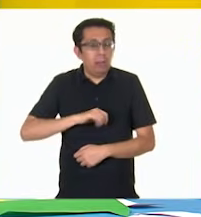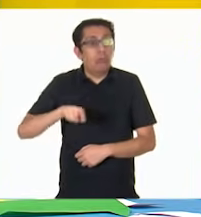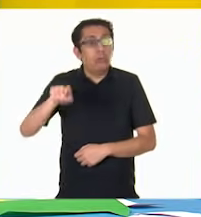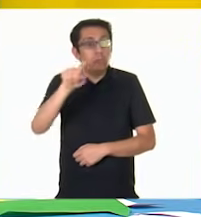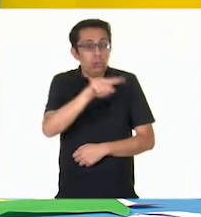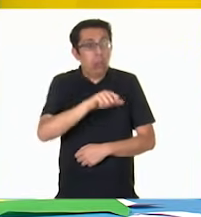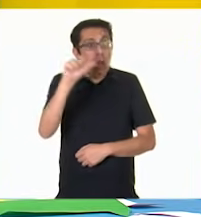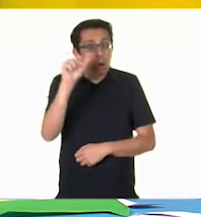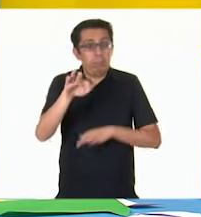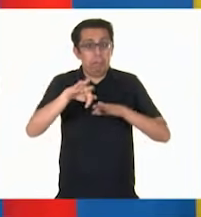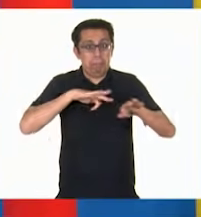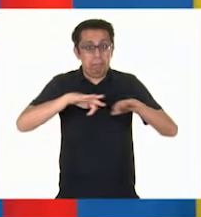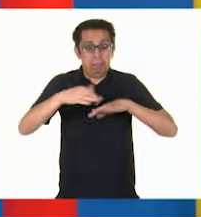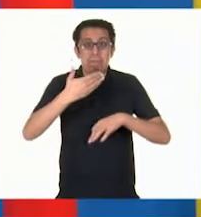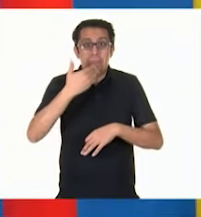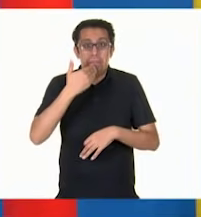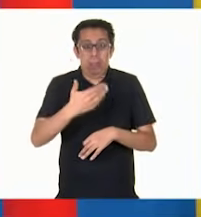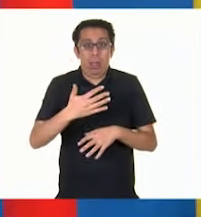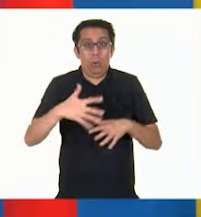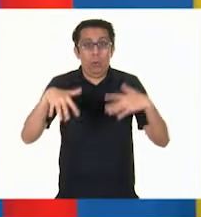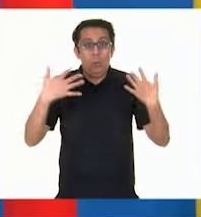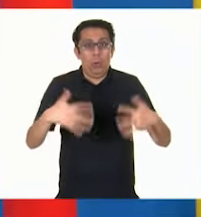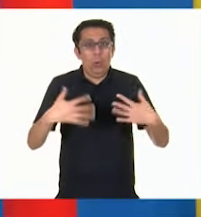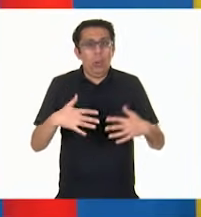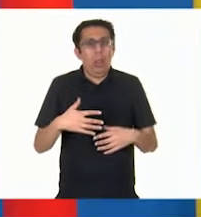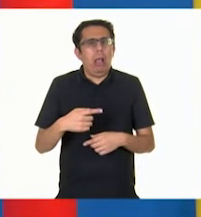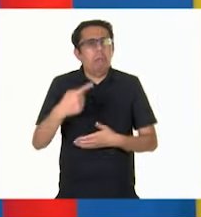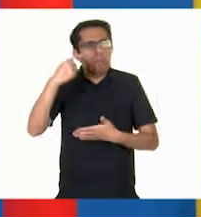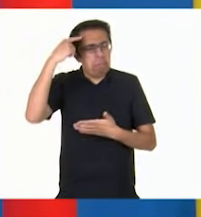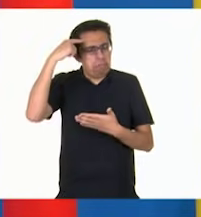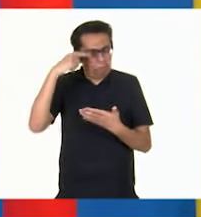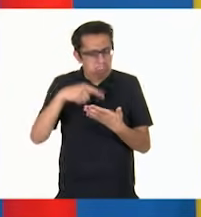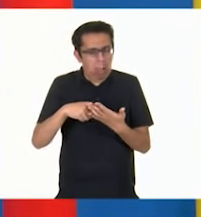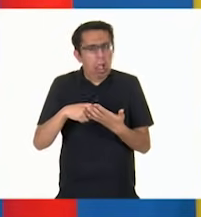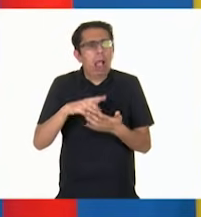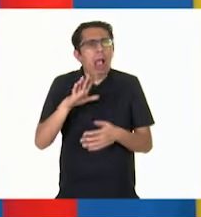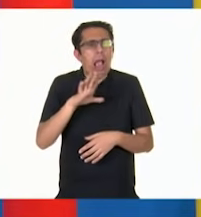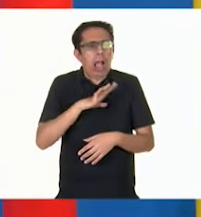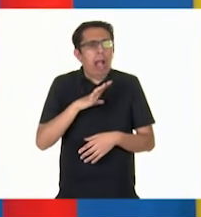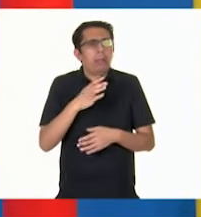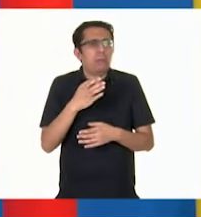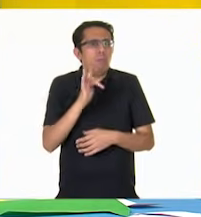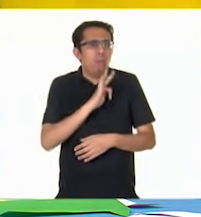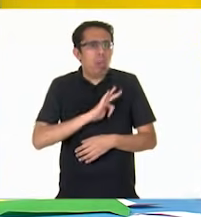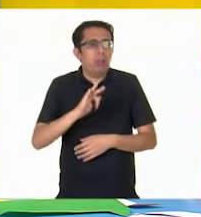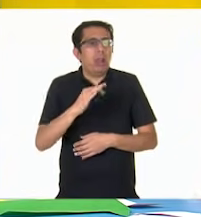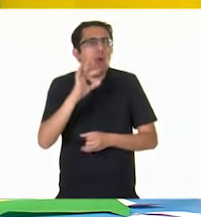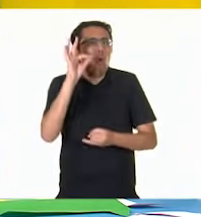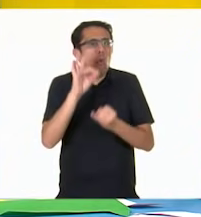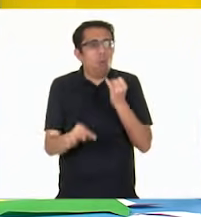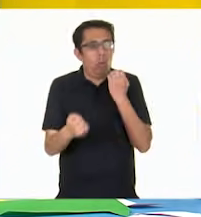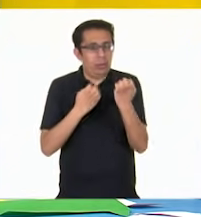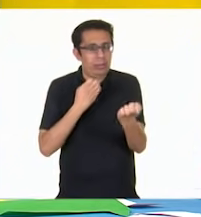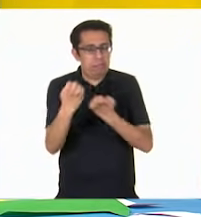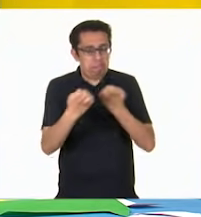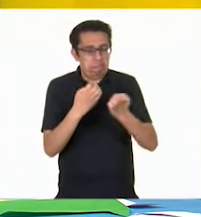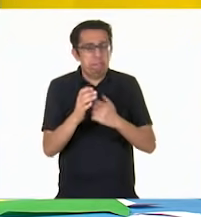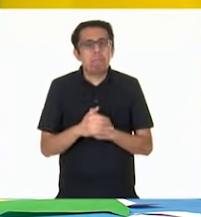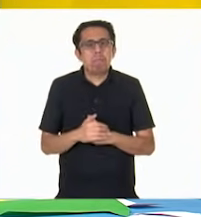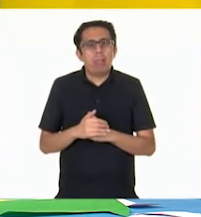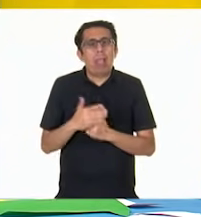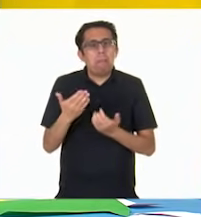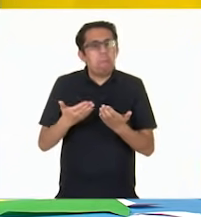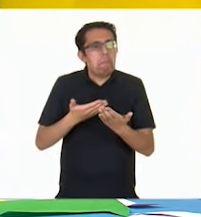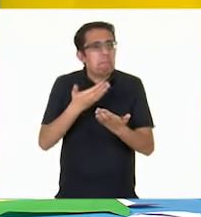fabuloso trabajo. Maestro, creo que todavía nos queda tiempo para un último ejercicio. ¿Qué les parece